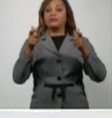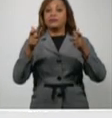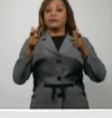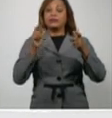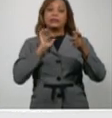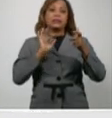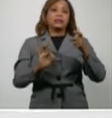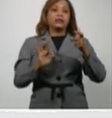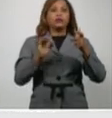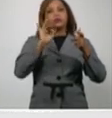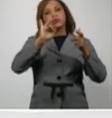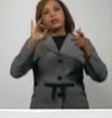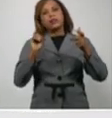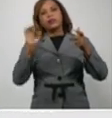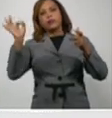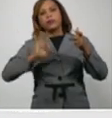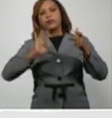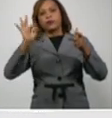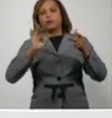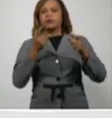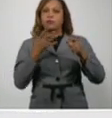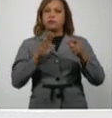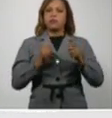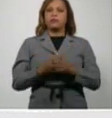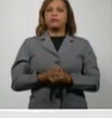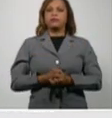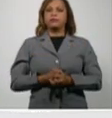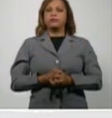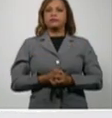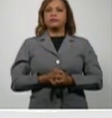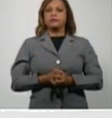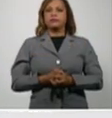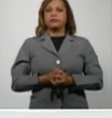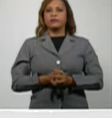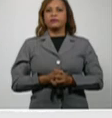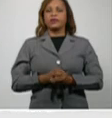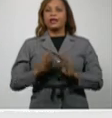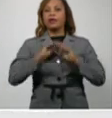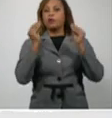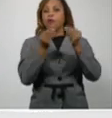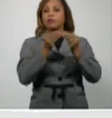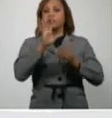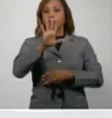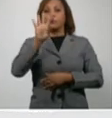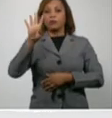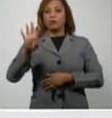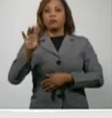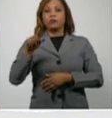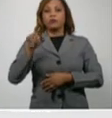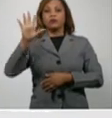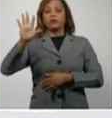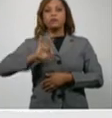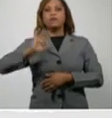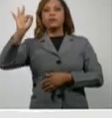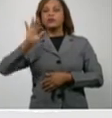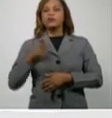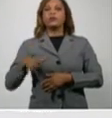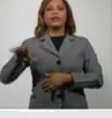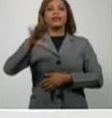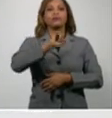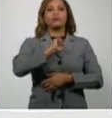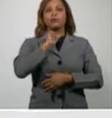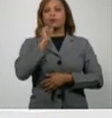generalmente un 70%. En el acumulado el 54,5% de todos los